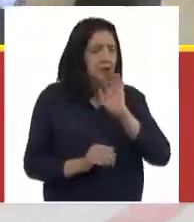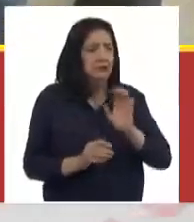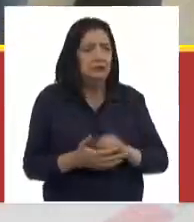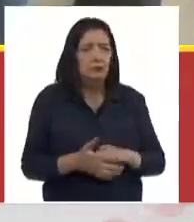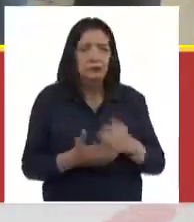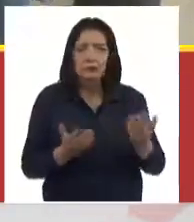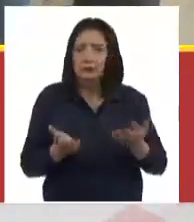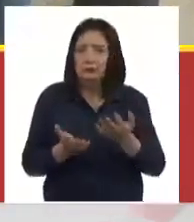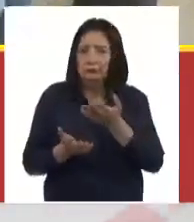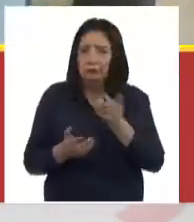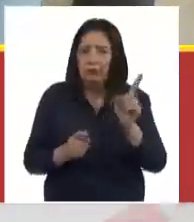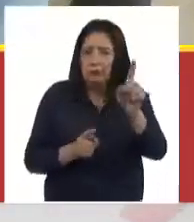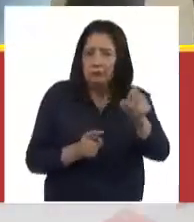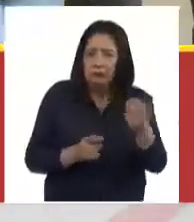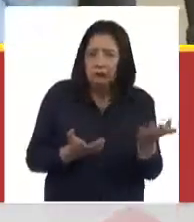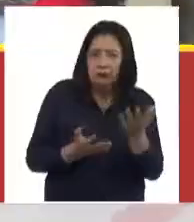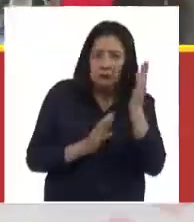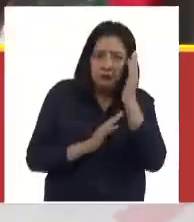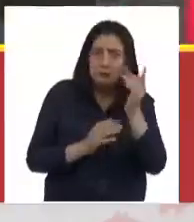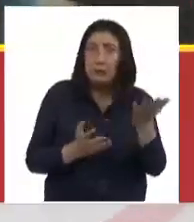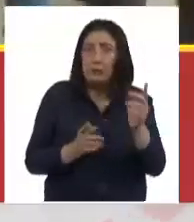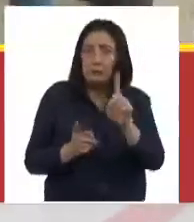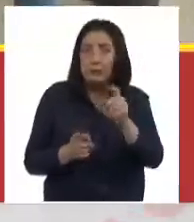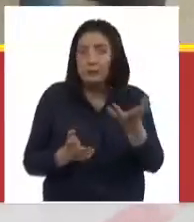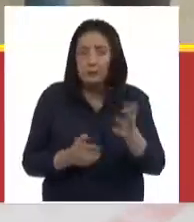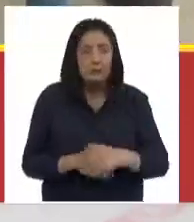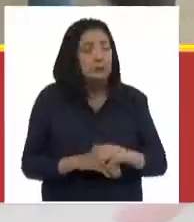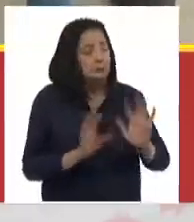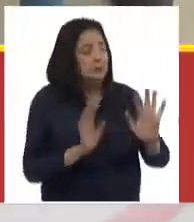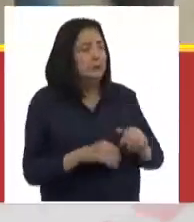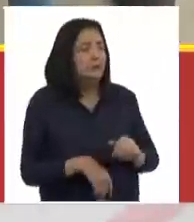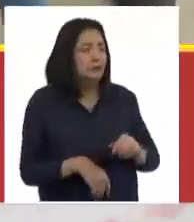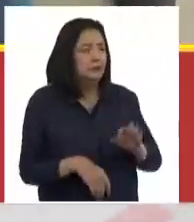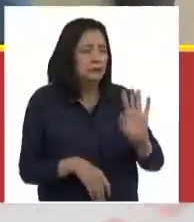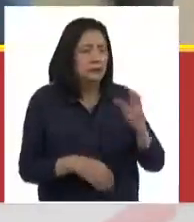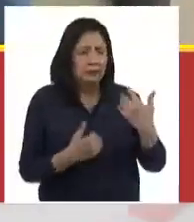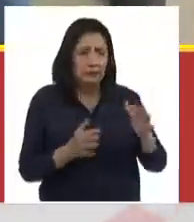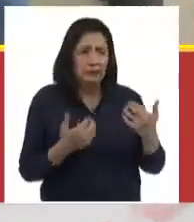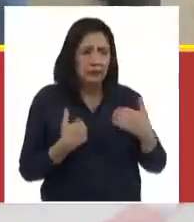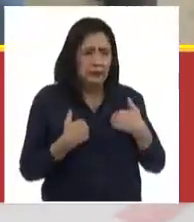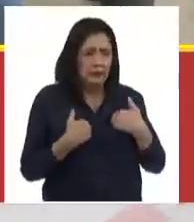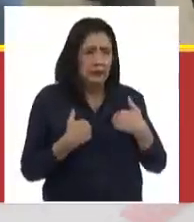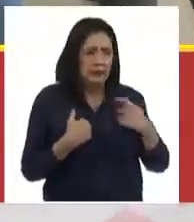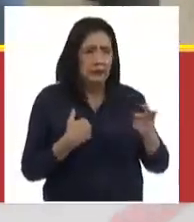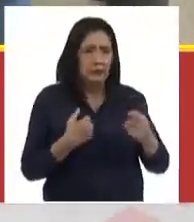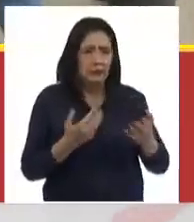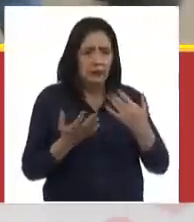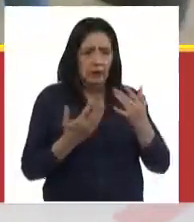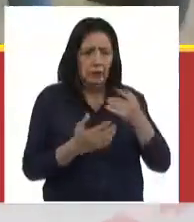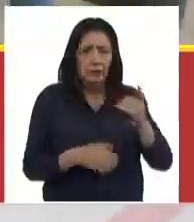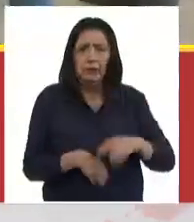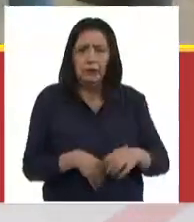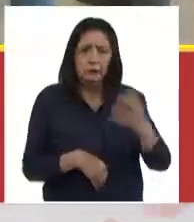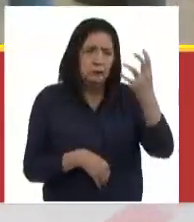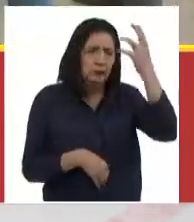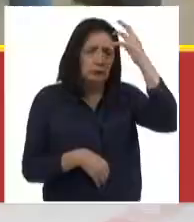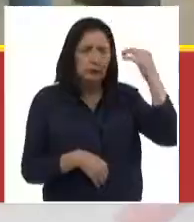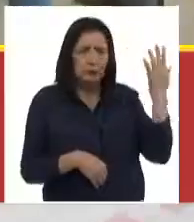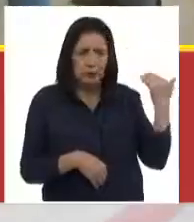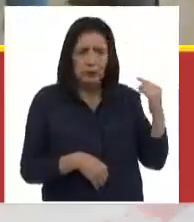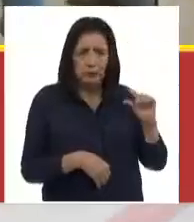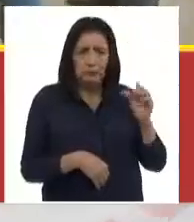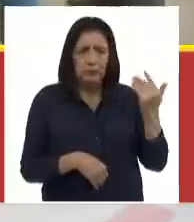a dormir? Pedro es del pueblo. Esa es la pregunta también. Jorge, ya tenemos las declaraciones del señor Pedro Castillo que te dio